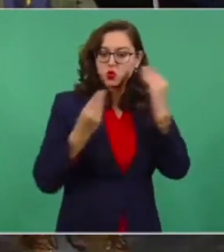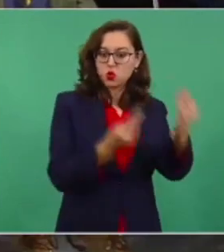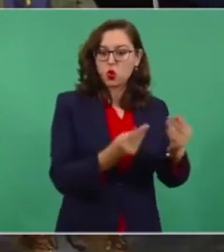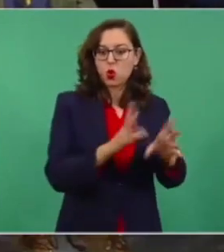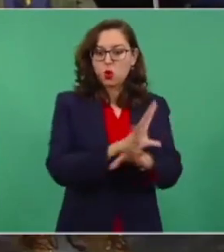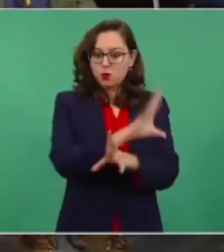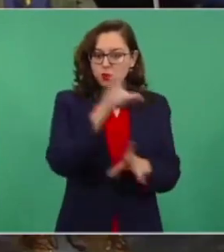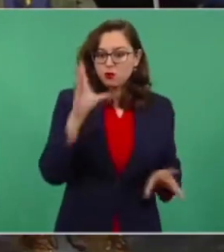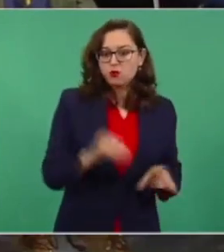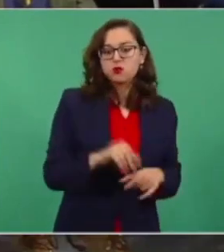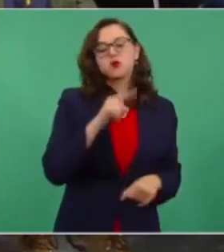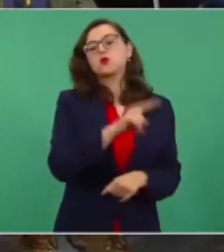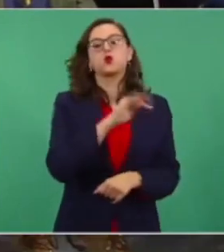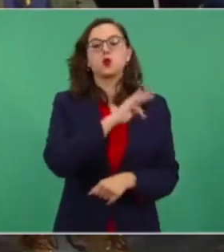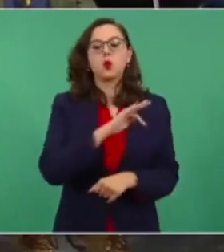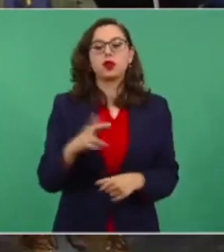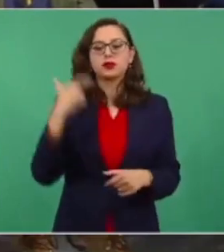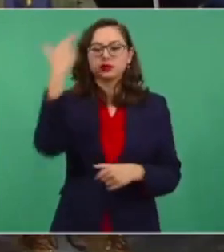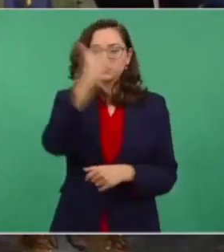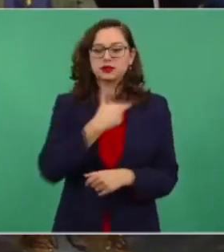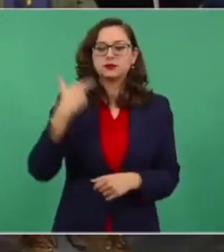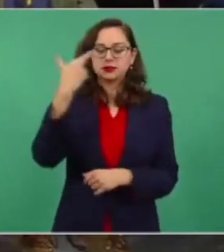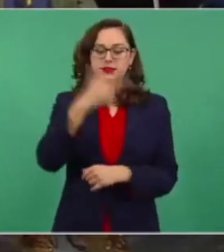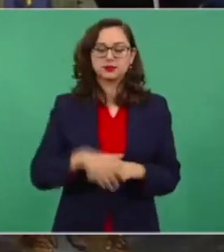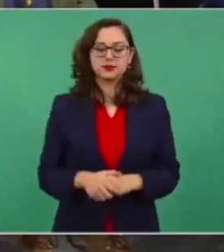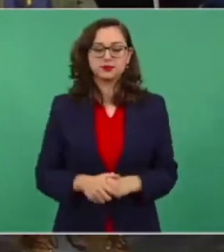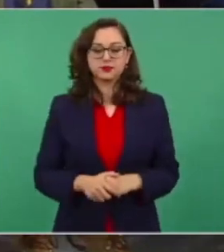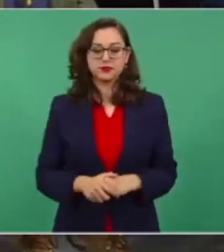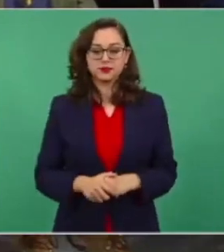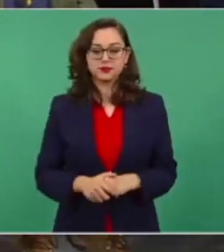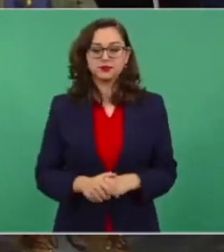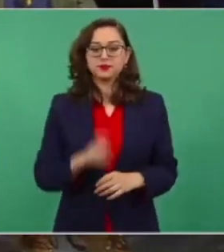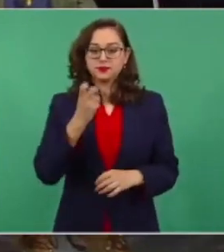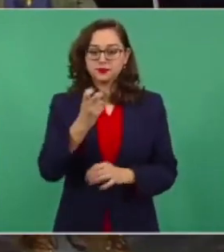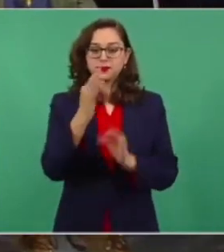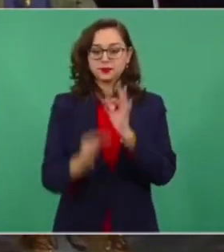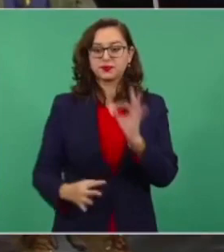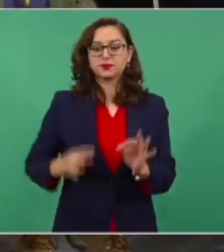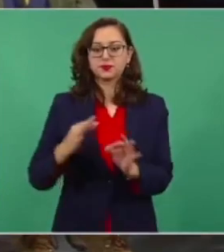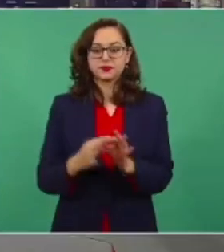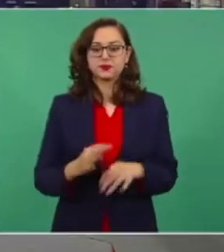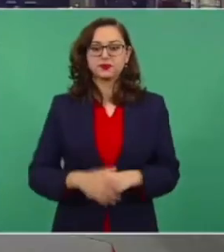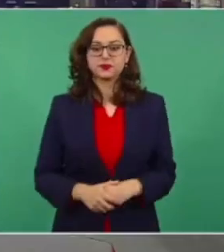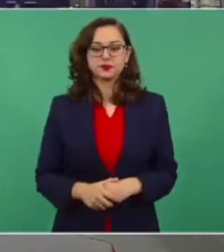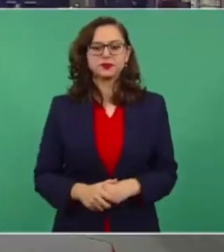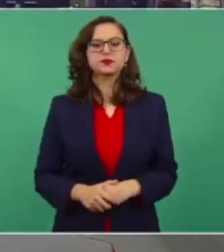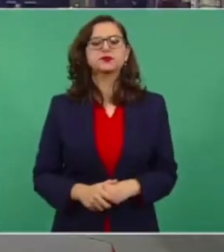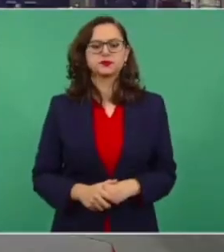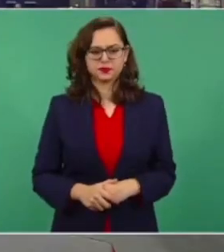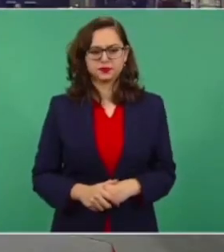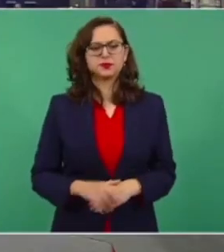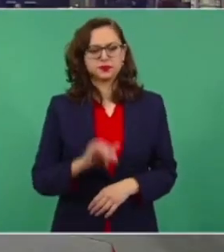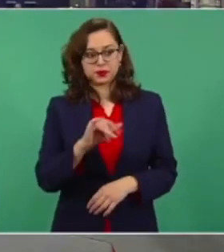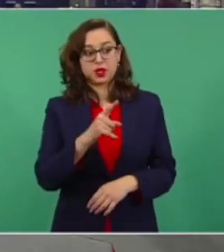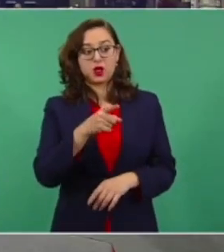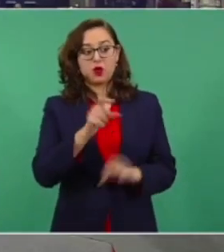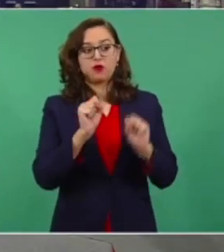ella canalizar a los maestros. Es todo. Muchas gracias. Con el oficial